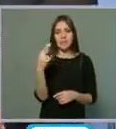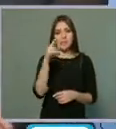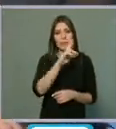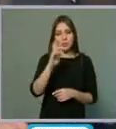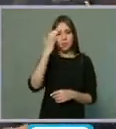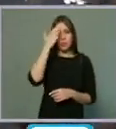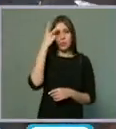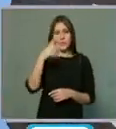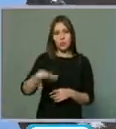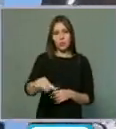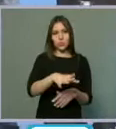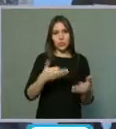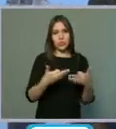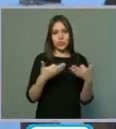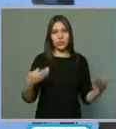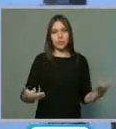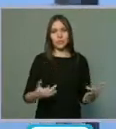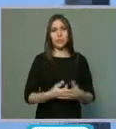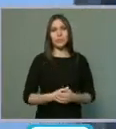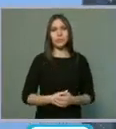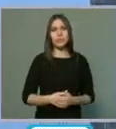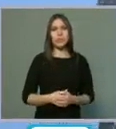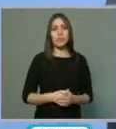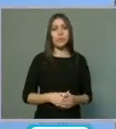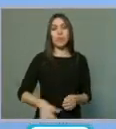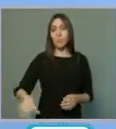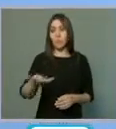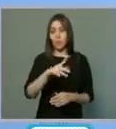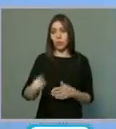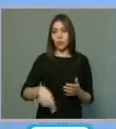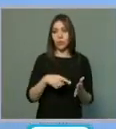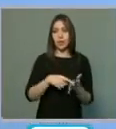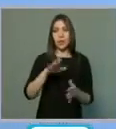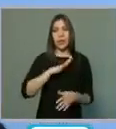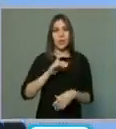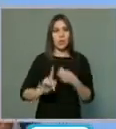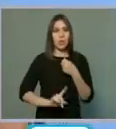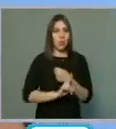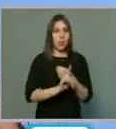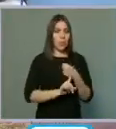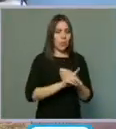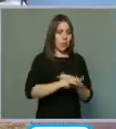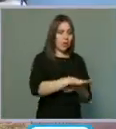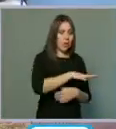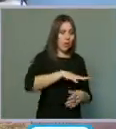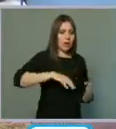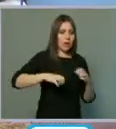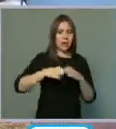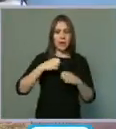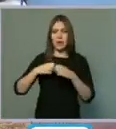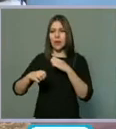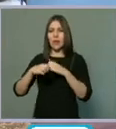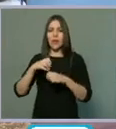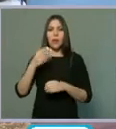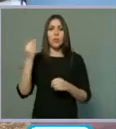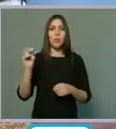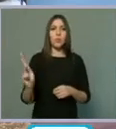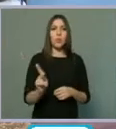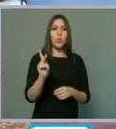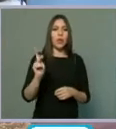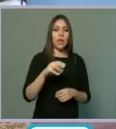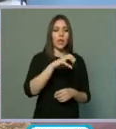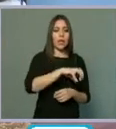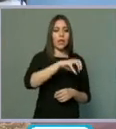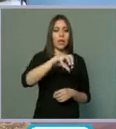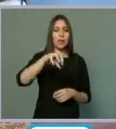hay que decir que es una zona conflictiva porque se encuentran muchísimos pueblos. Es una convergencia, Es una convergencia, es la ciudad más rica